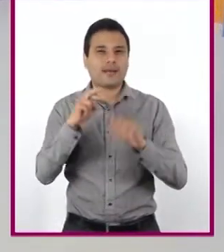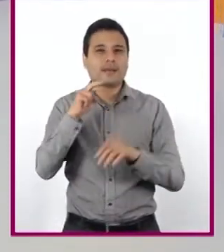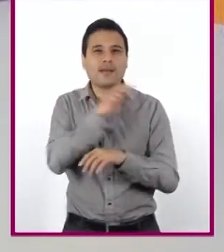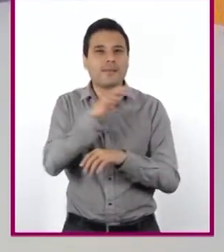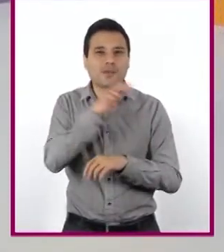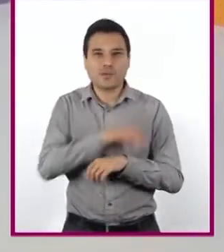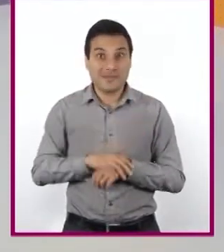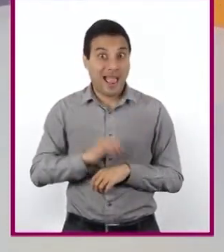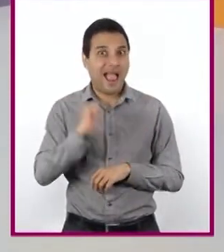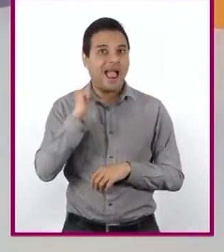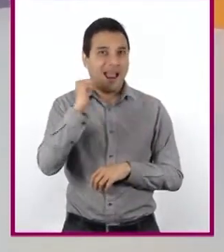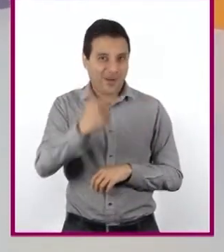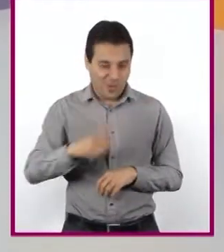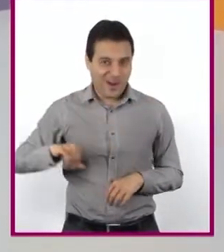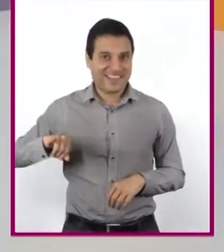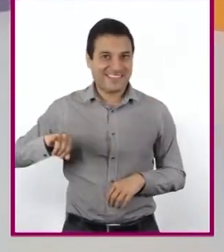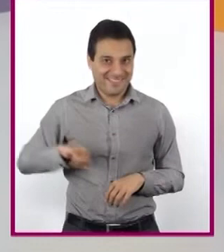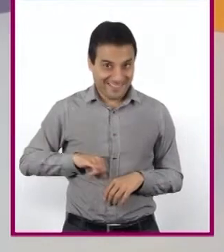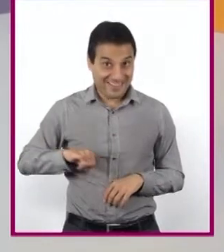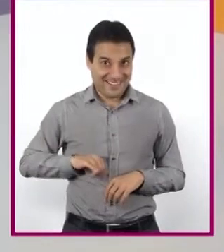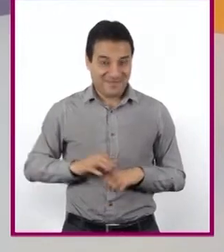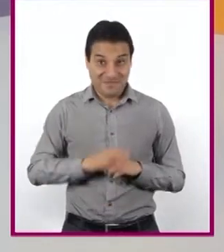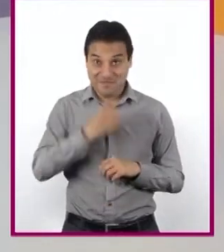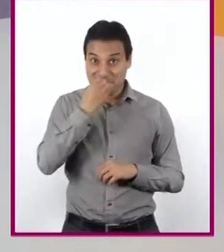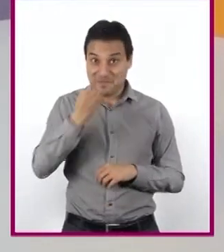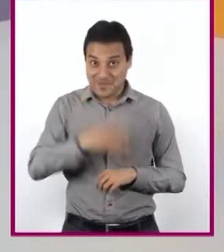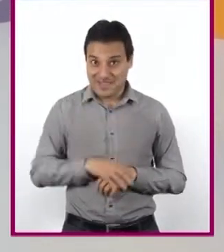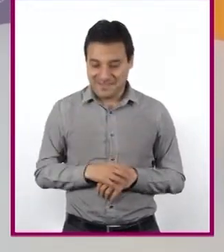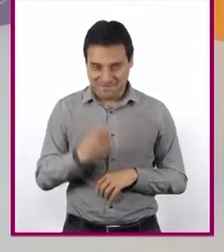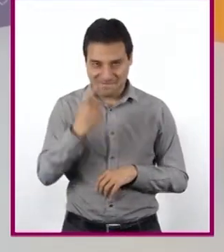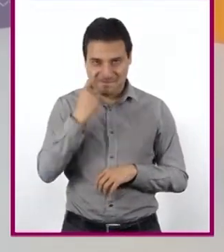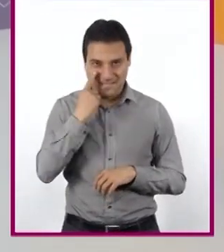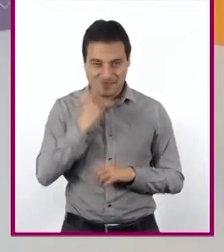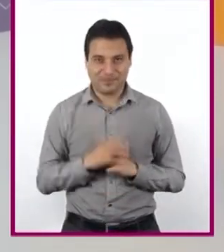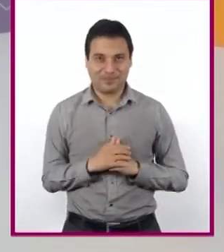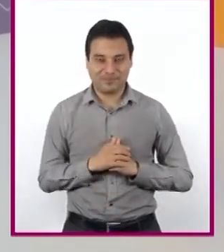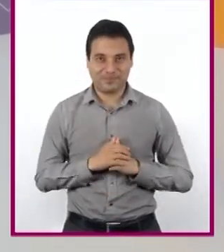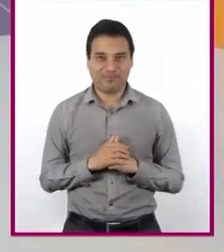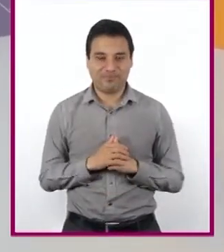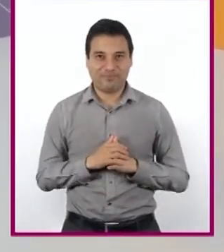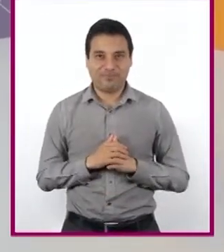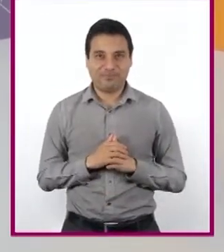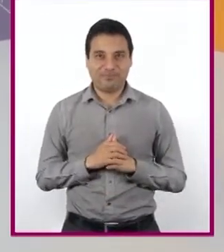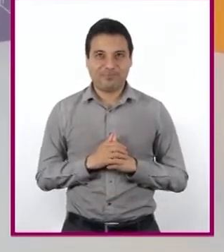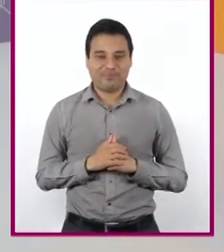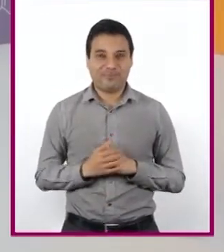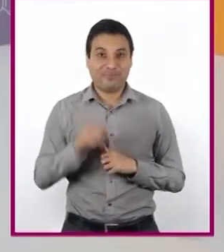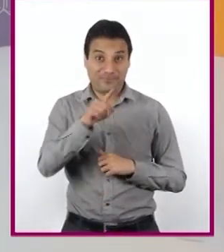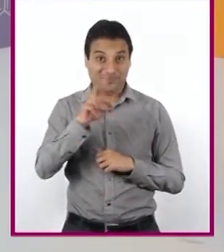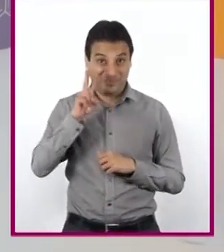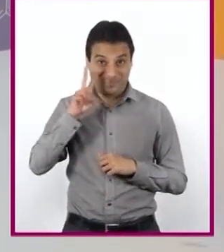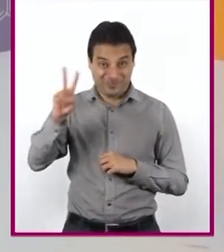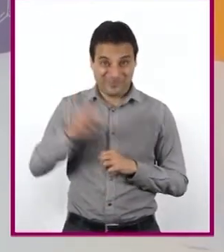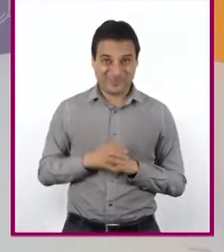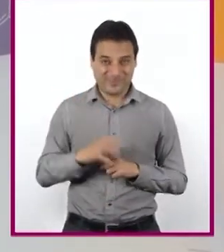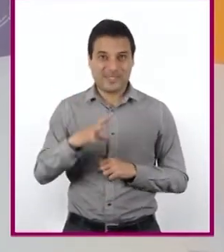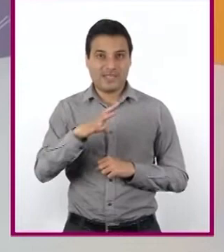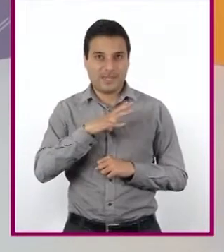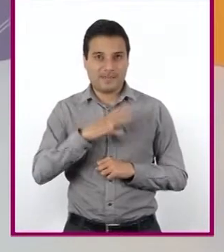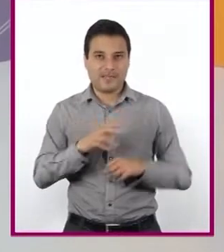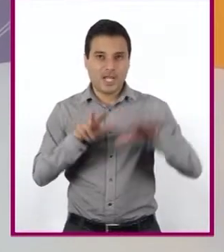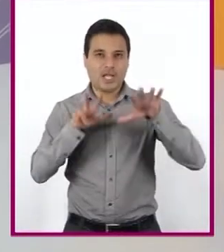algo interesante y didáctico con su tabla periódica. Pueden darse cuenta de que se conforma de